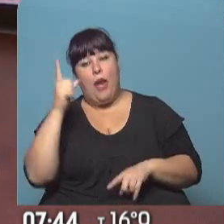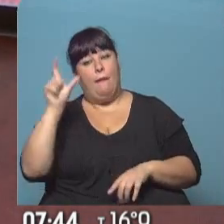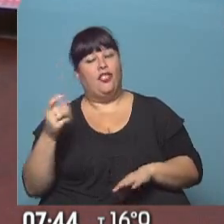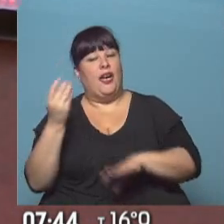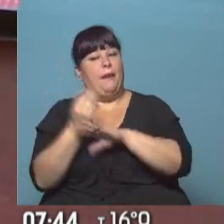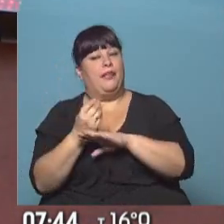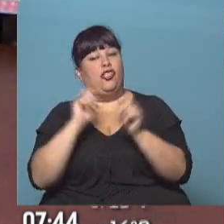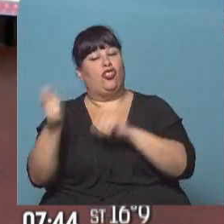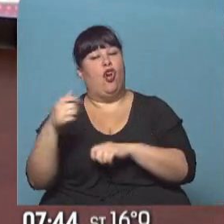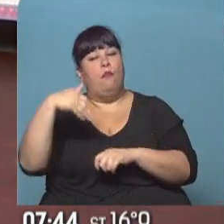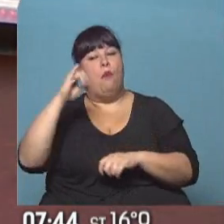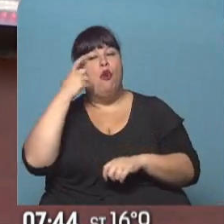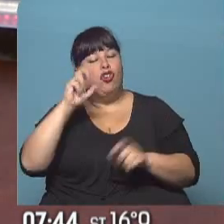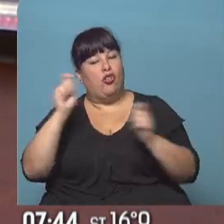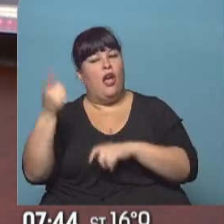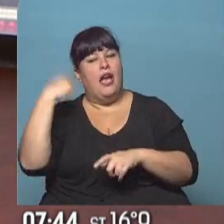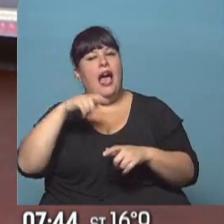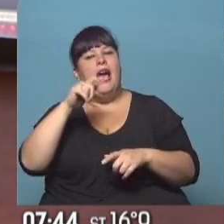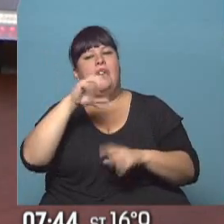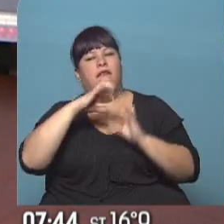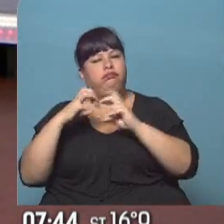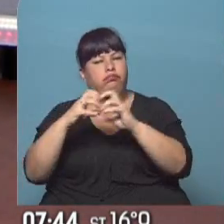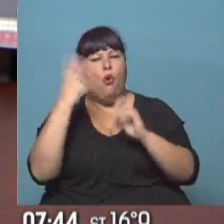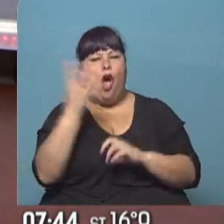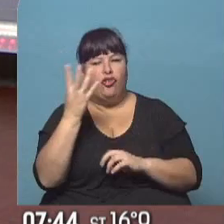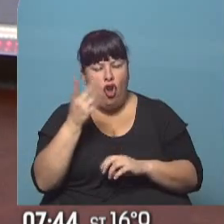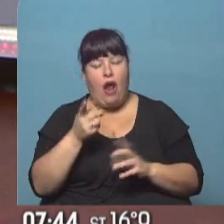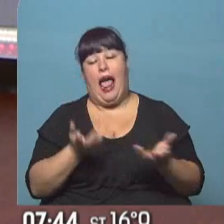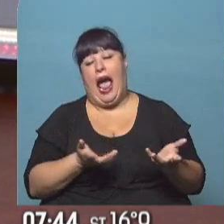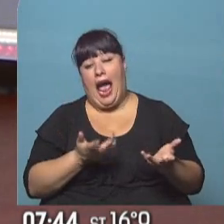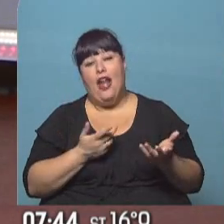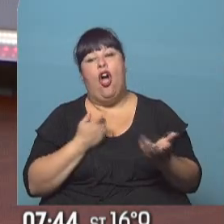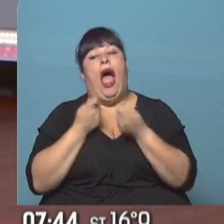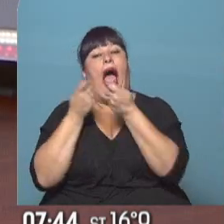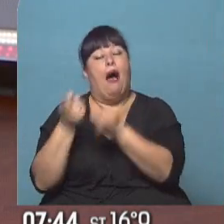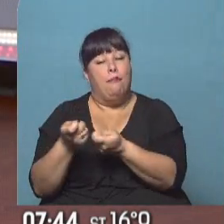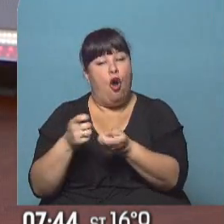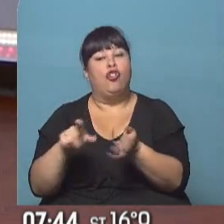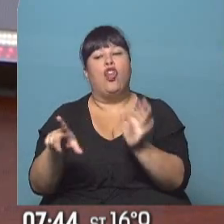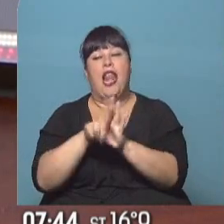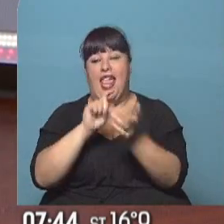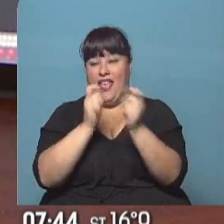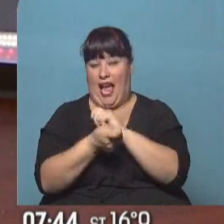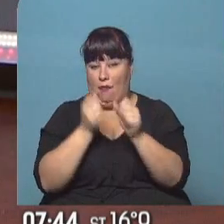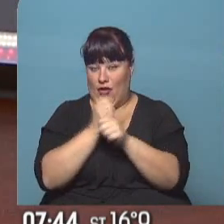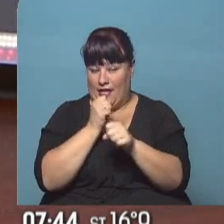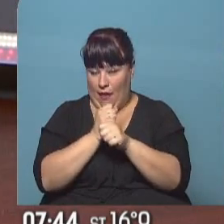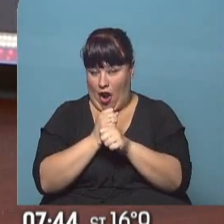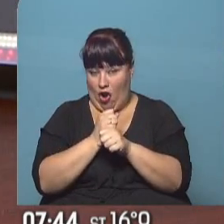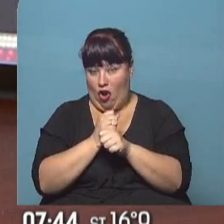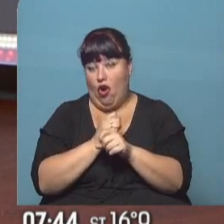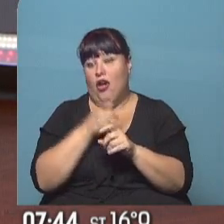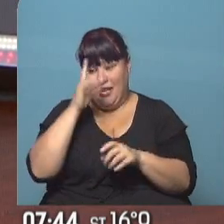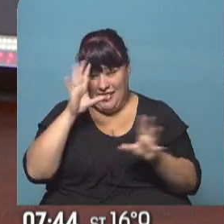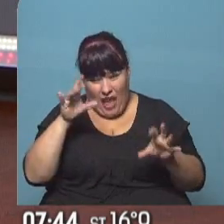representando a Moyano, estuvieron reunidos en Azopardo durante casi 4 horas. Claro, es el aval a la reforma del proyecto laboral,